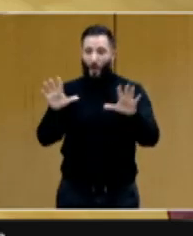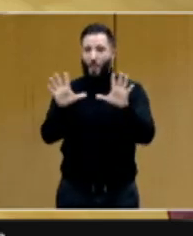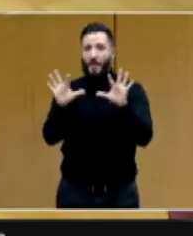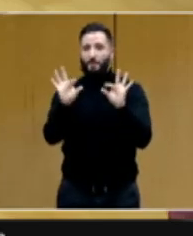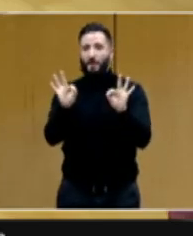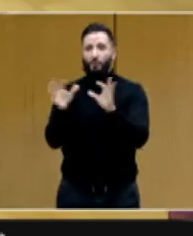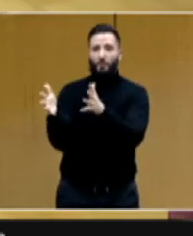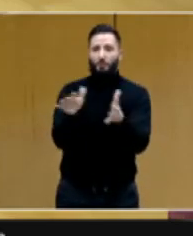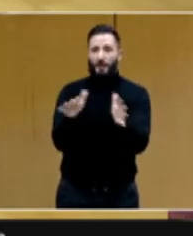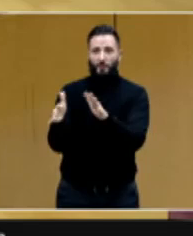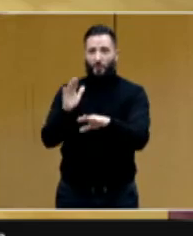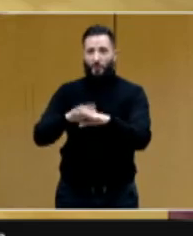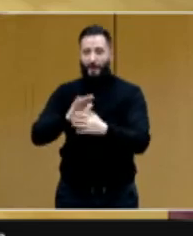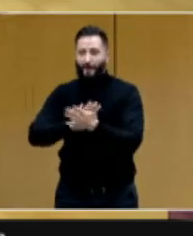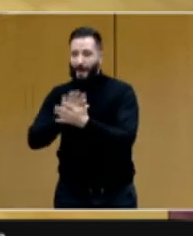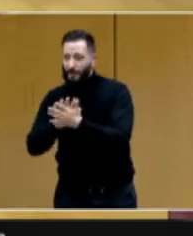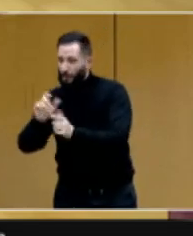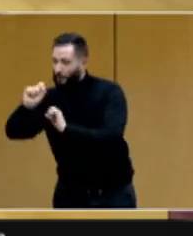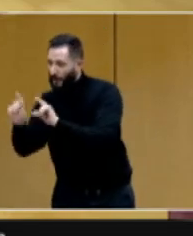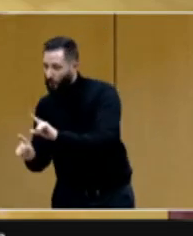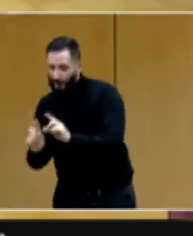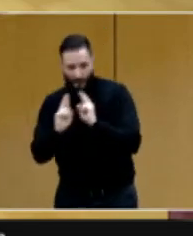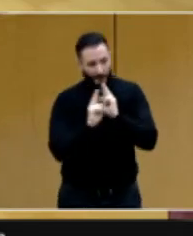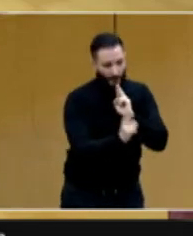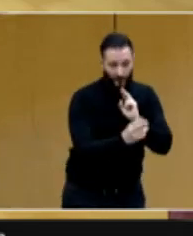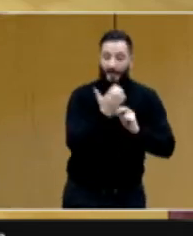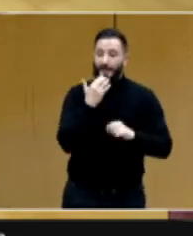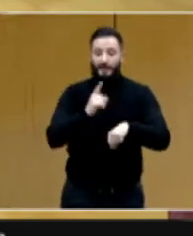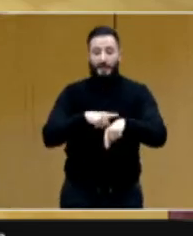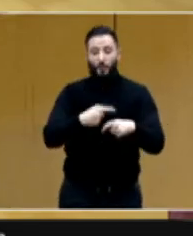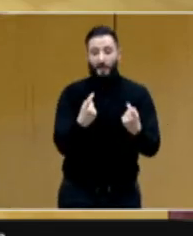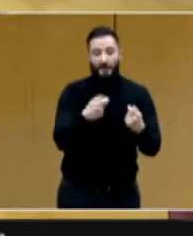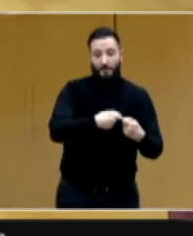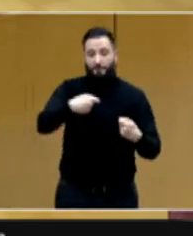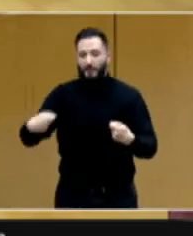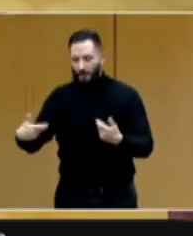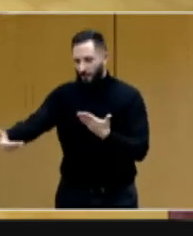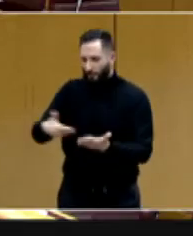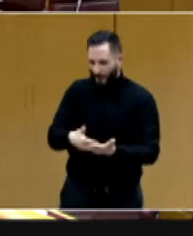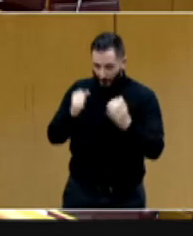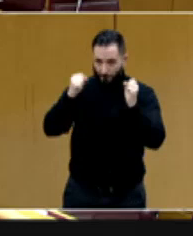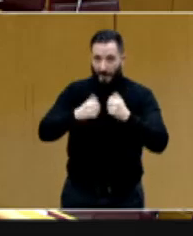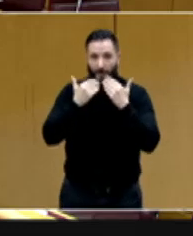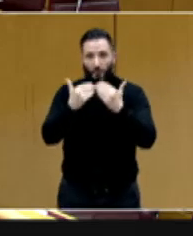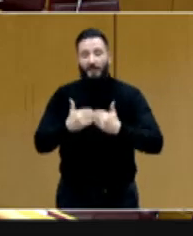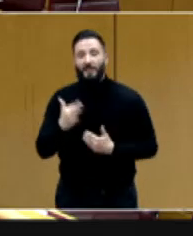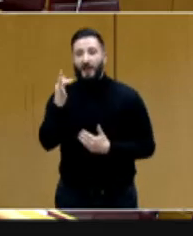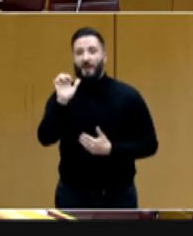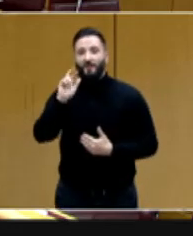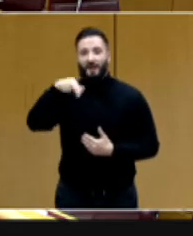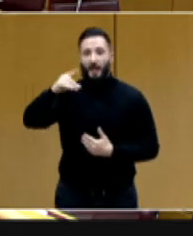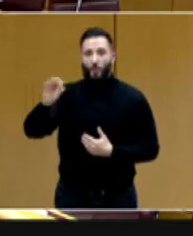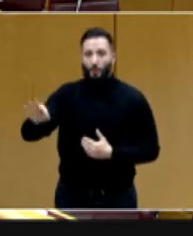la introducción y las preguntas y si necesitan algo más pues lo solicita Muchas gracias Don Fernando y adelante